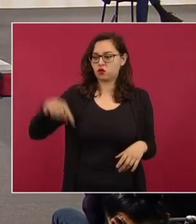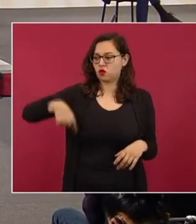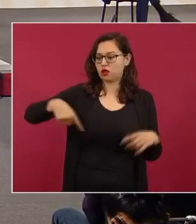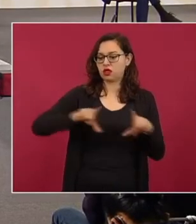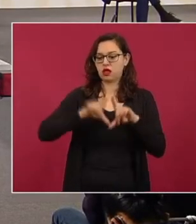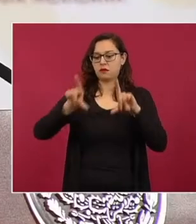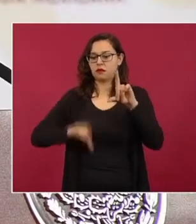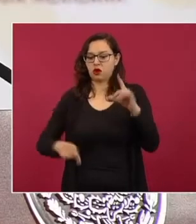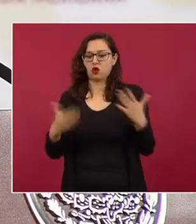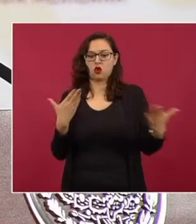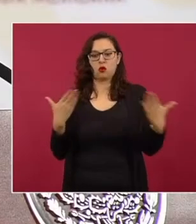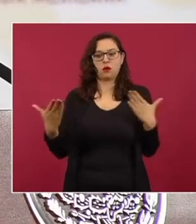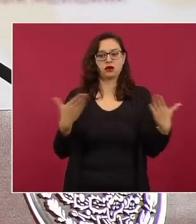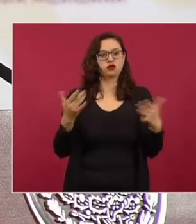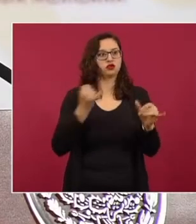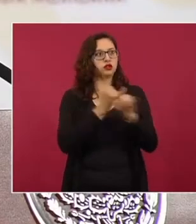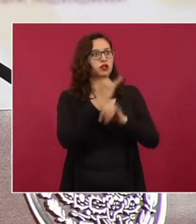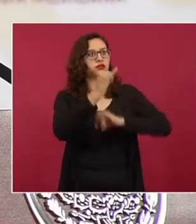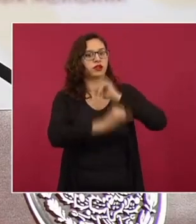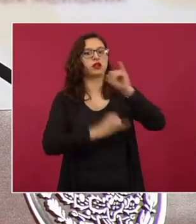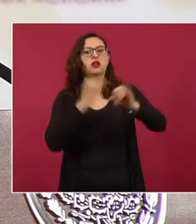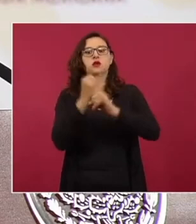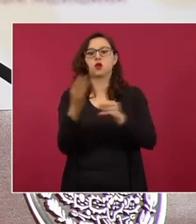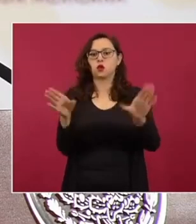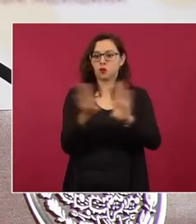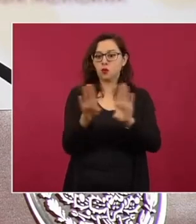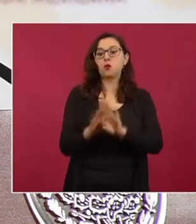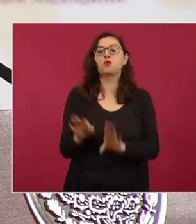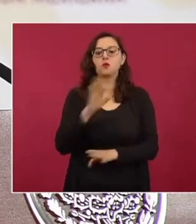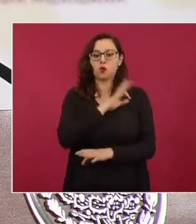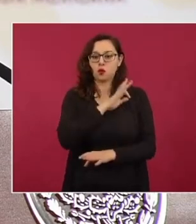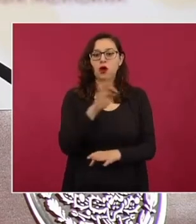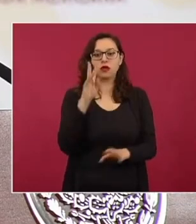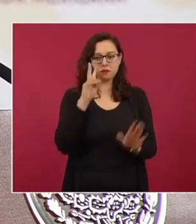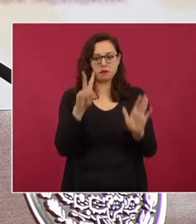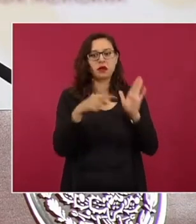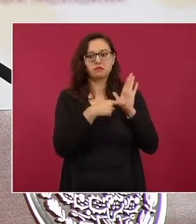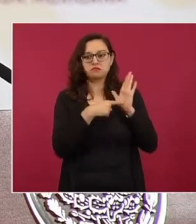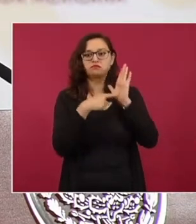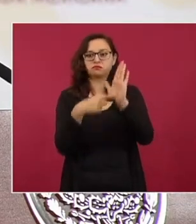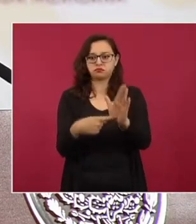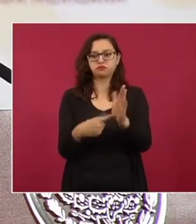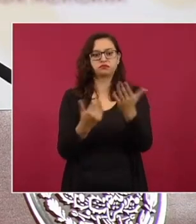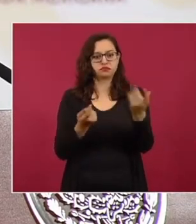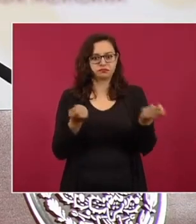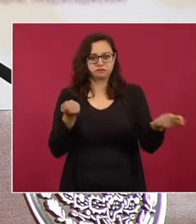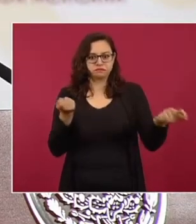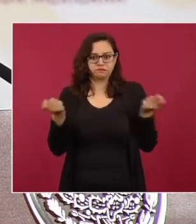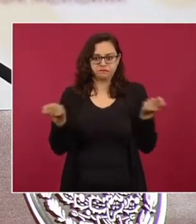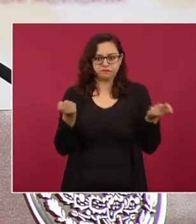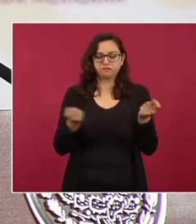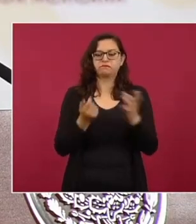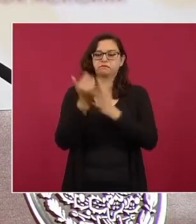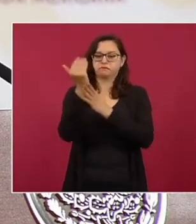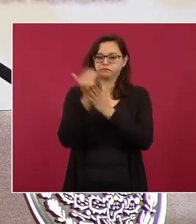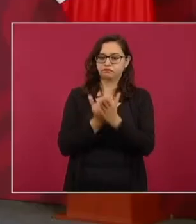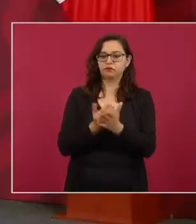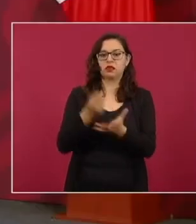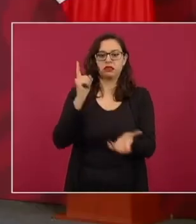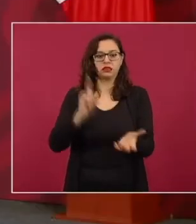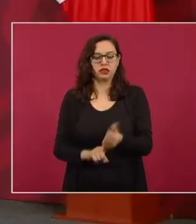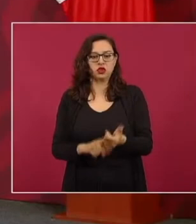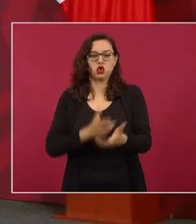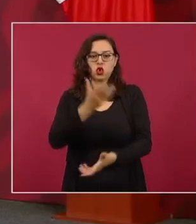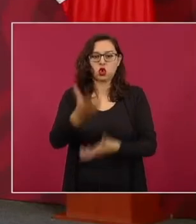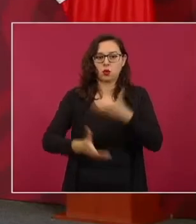como un factor importantísimo para poder mantener una inflación baja y regular el mercado en nuestro país